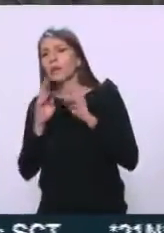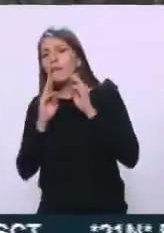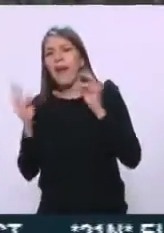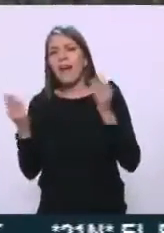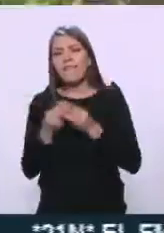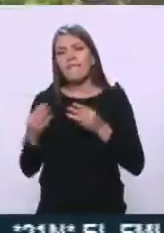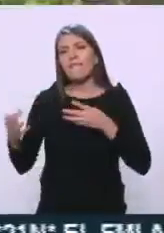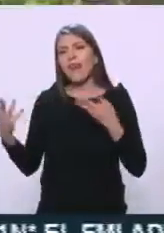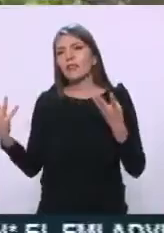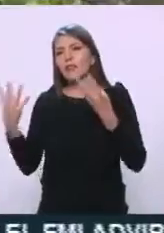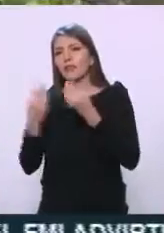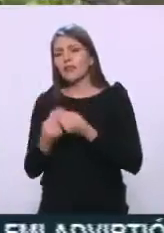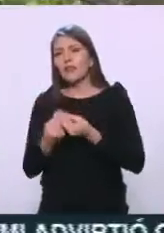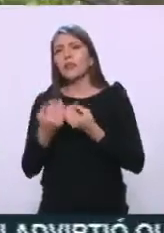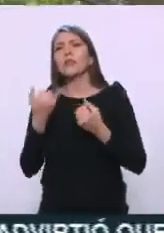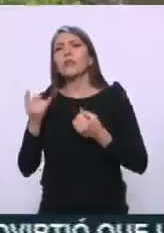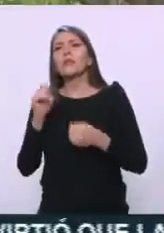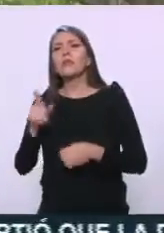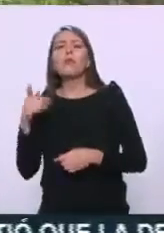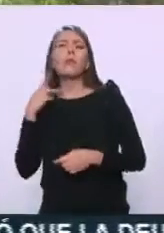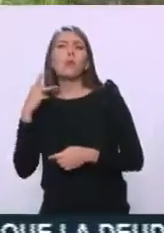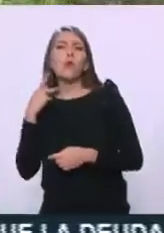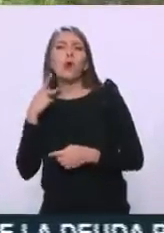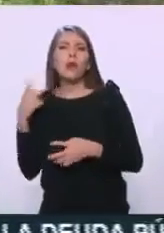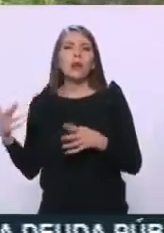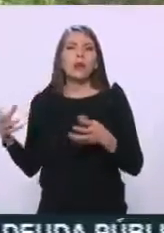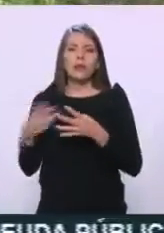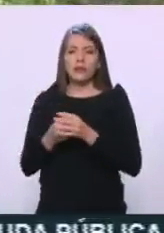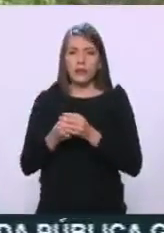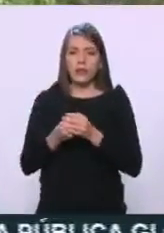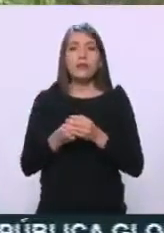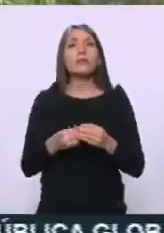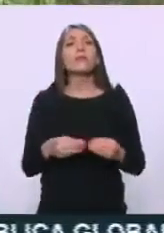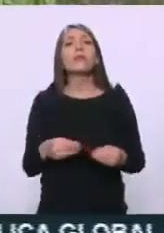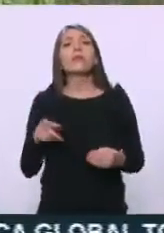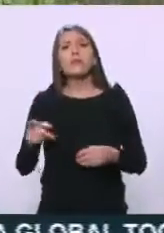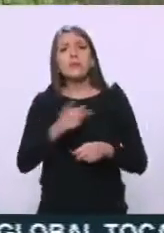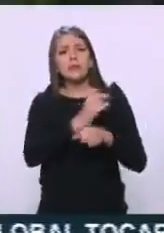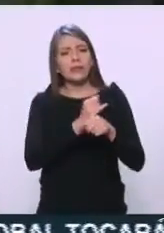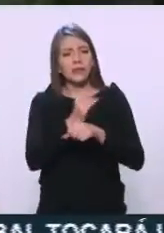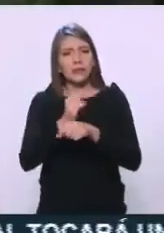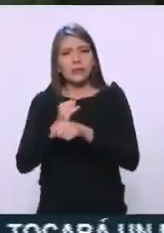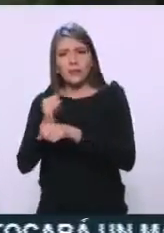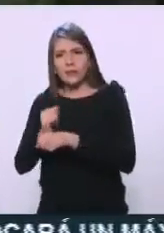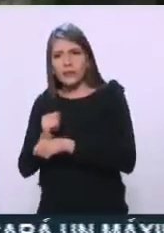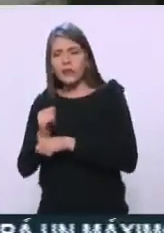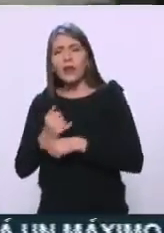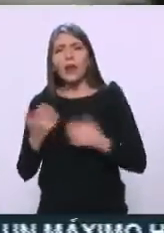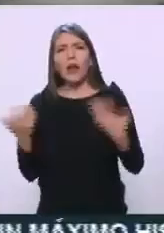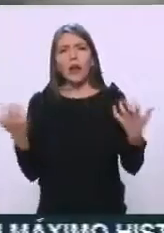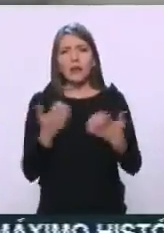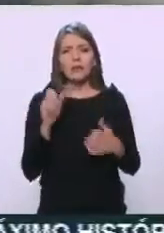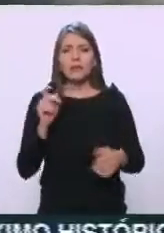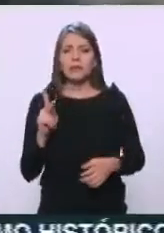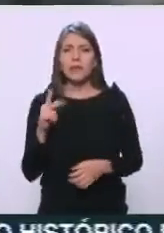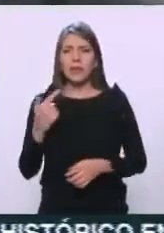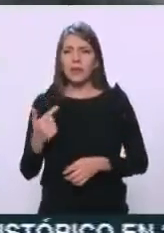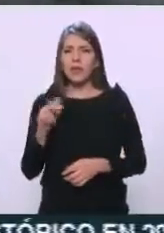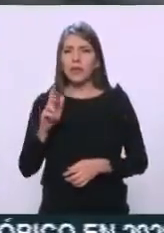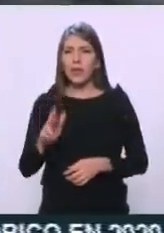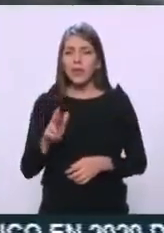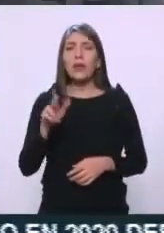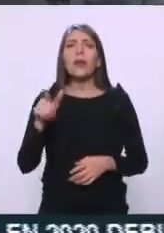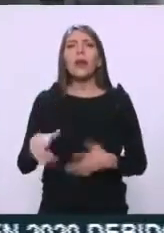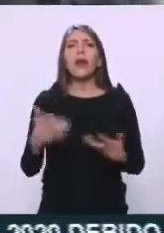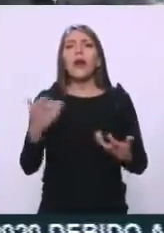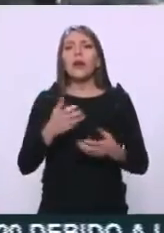en contubernio con el poder político. La investigación realizada por la desaparecida PGR se planteó para ocultar